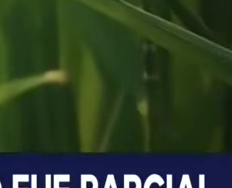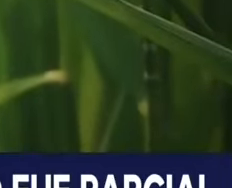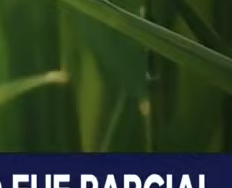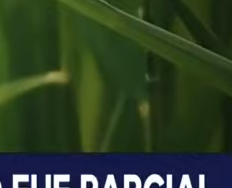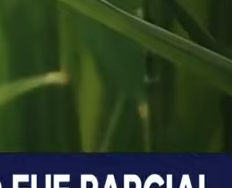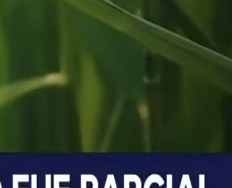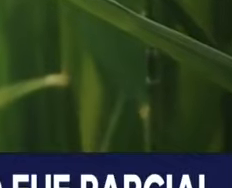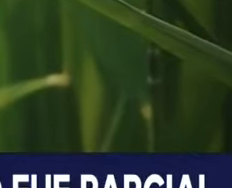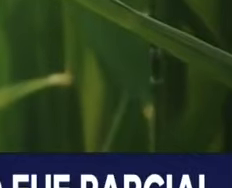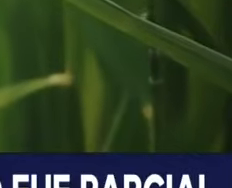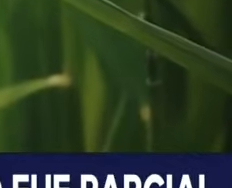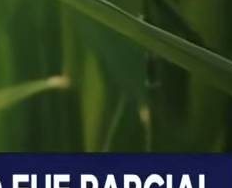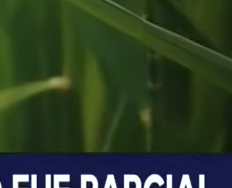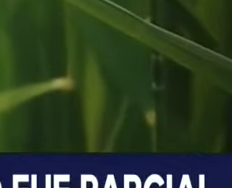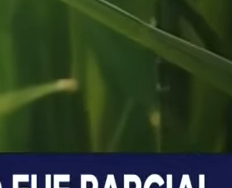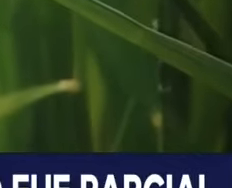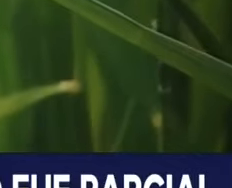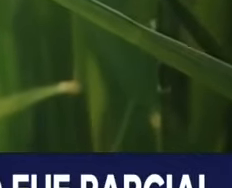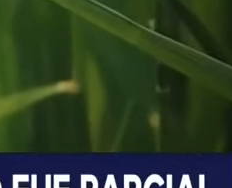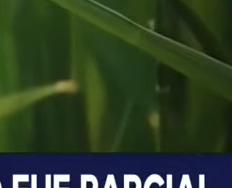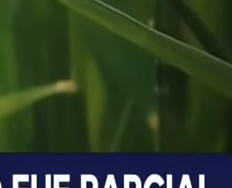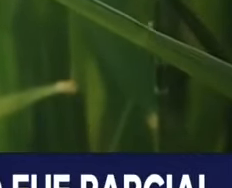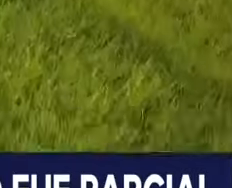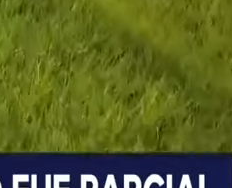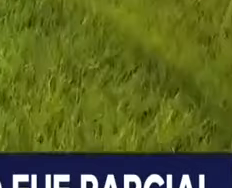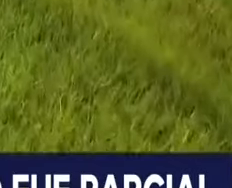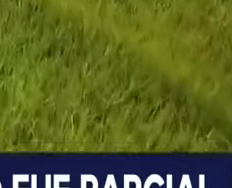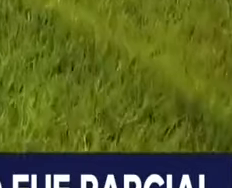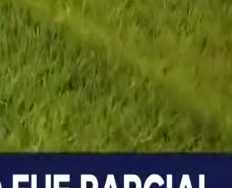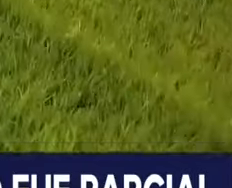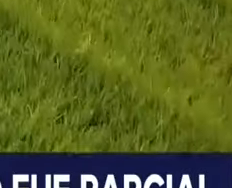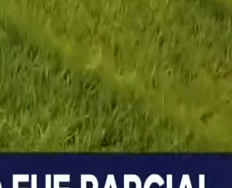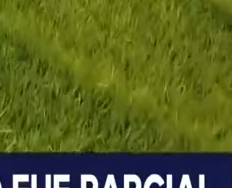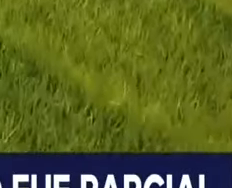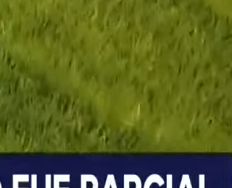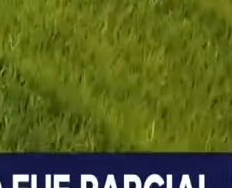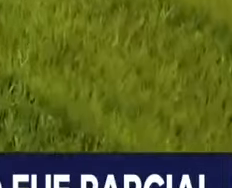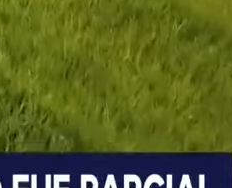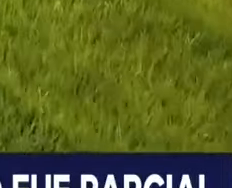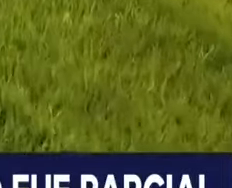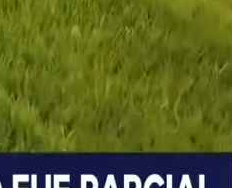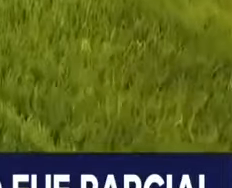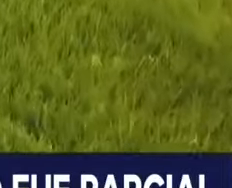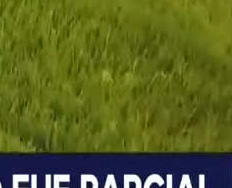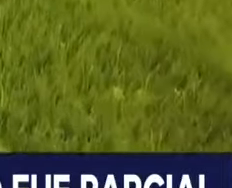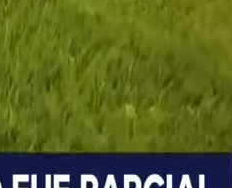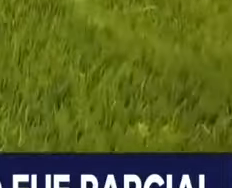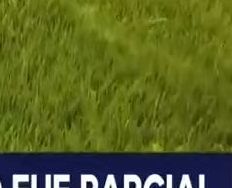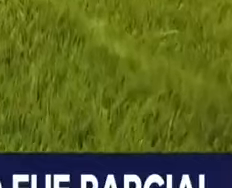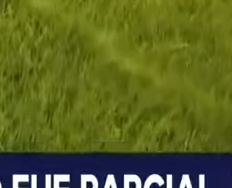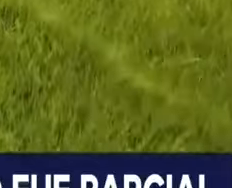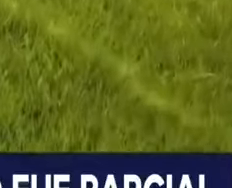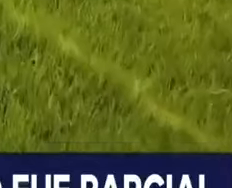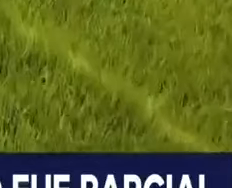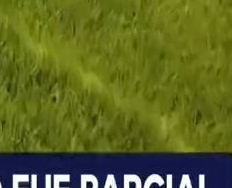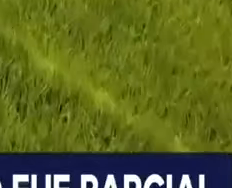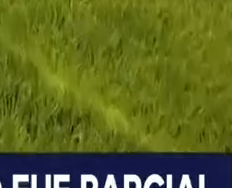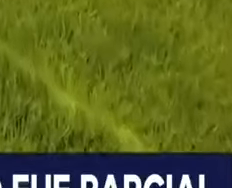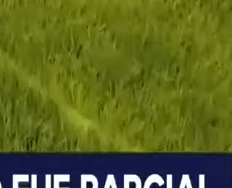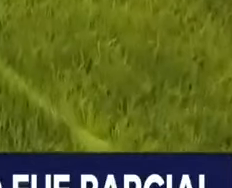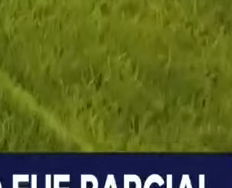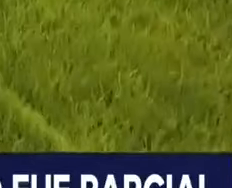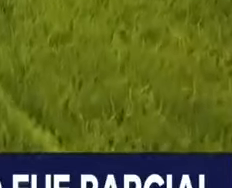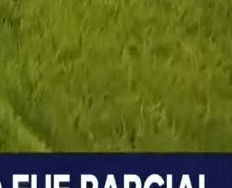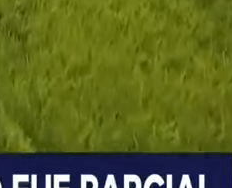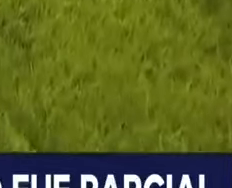aceptado según el mandatario Hay ciertos funcionarios que no le gusta que mencionen su nombre y por eso se le pidió a la corte plena que lo